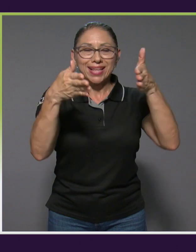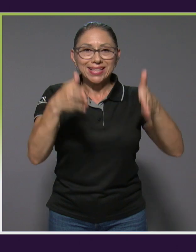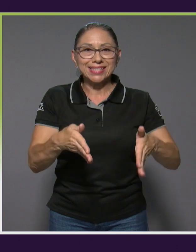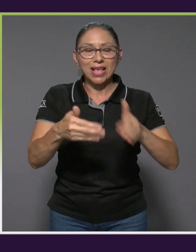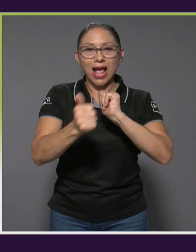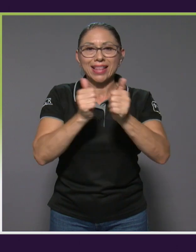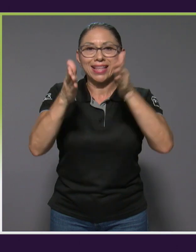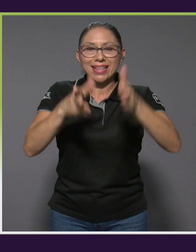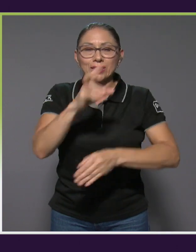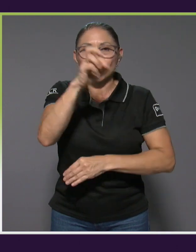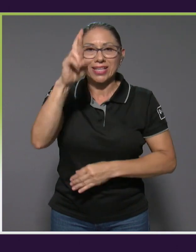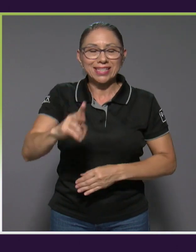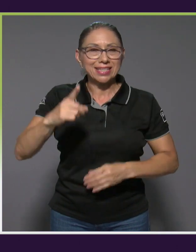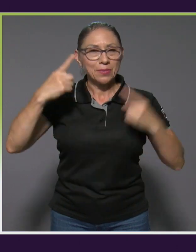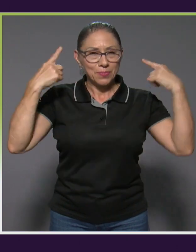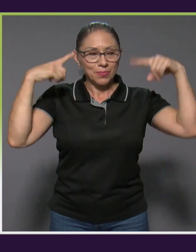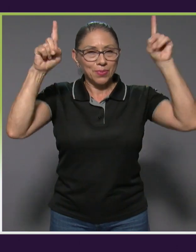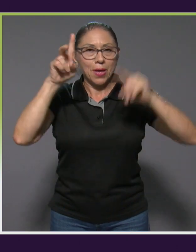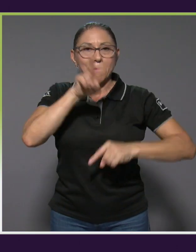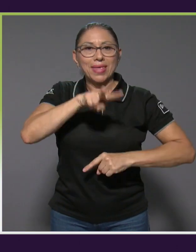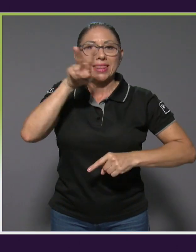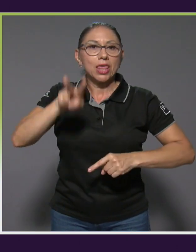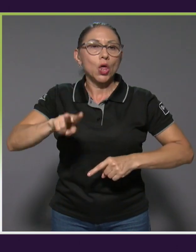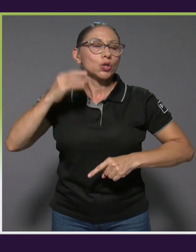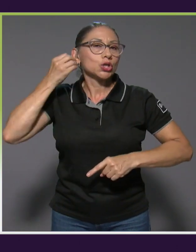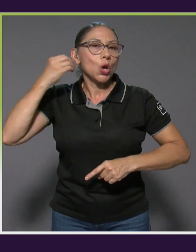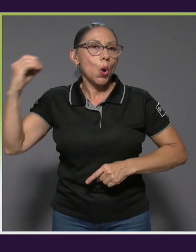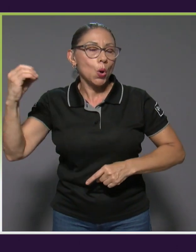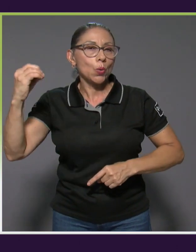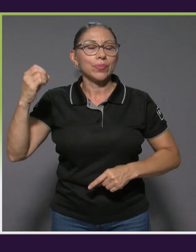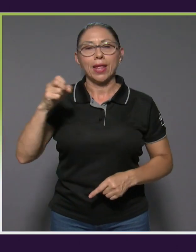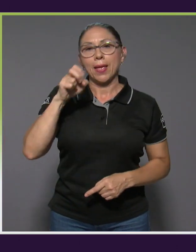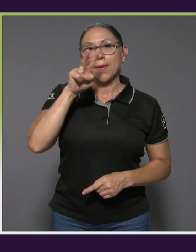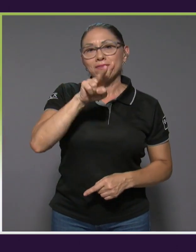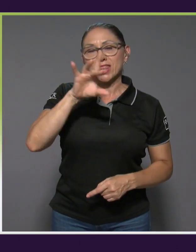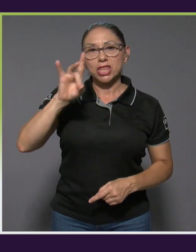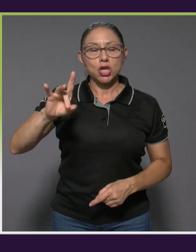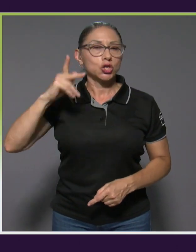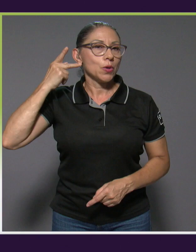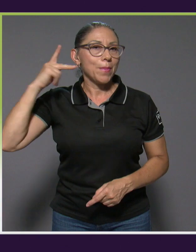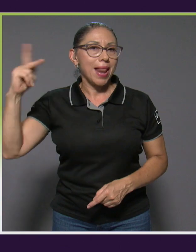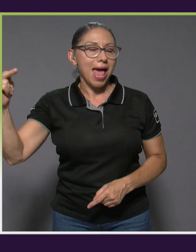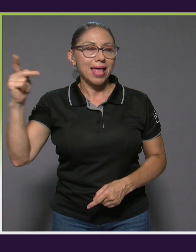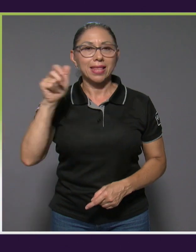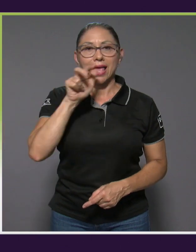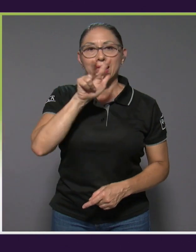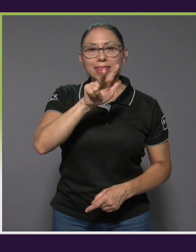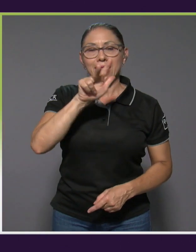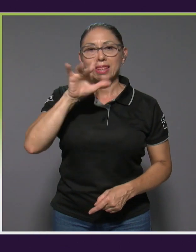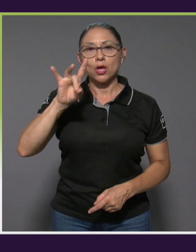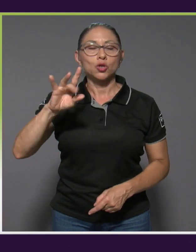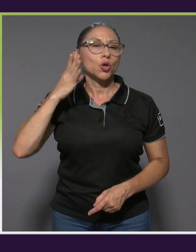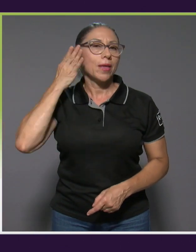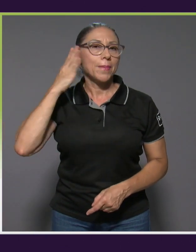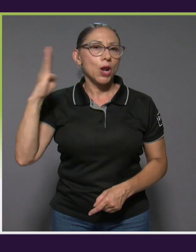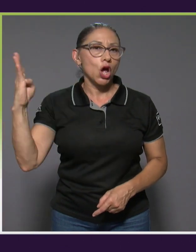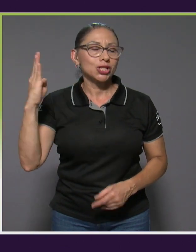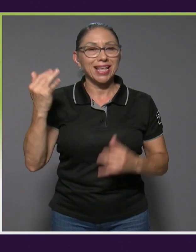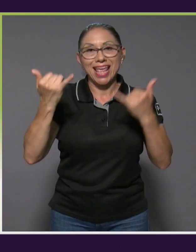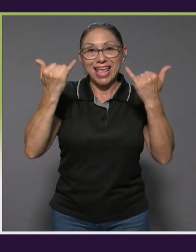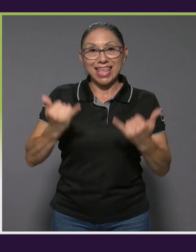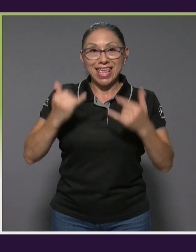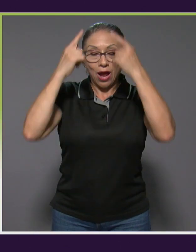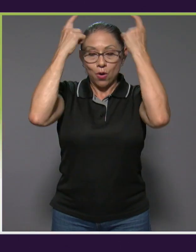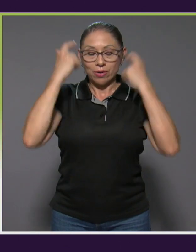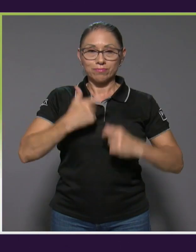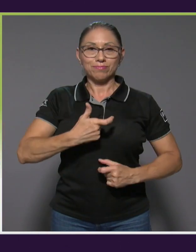costarricenses conquistó 22 medallas de oro, 28 de plata y 38 de bronce, que ahora serán portadas